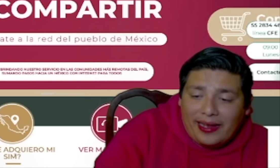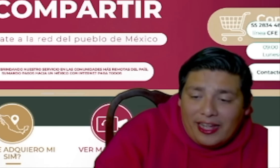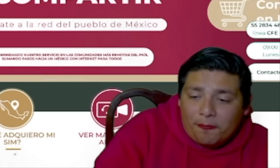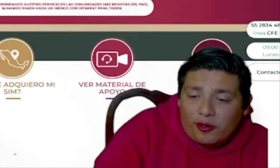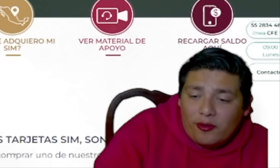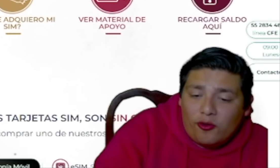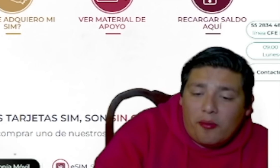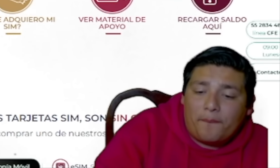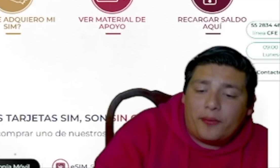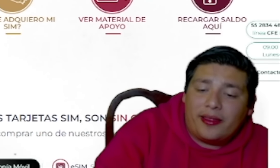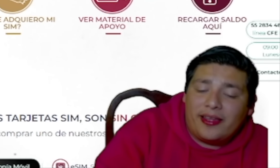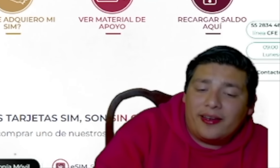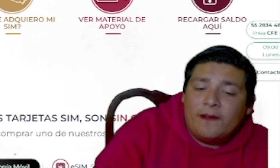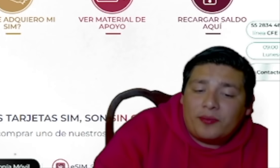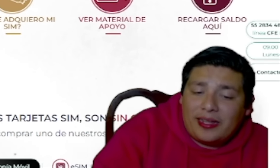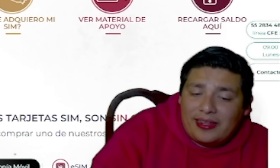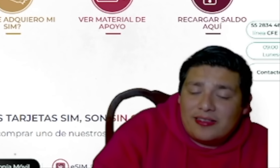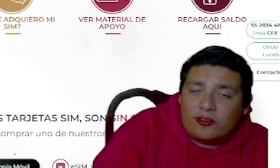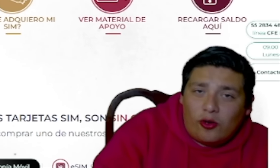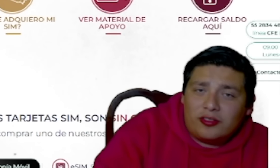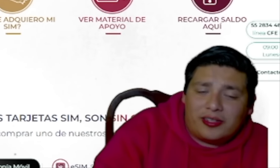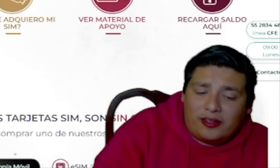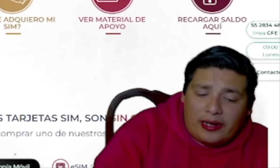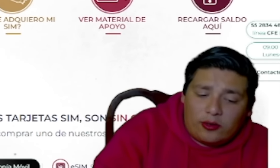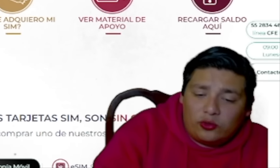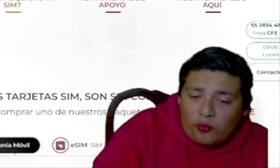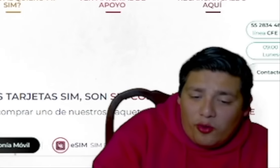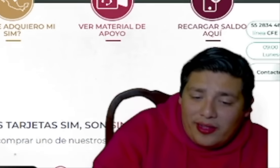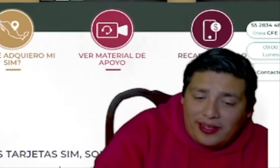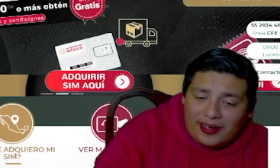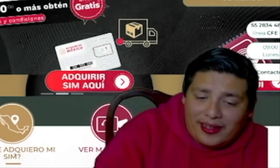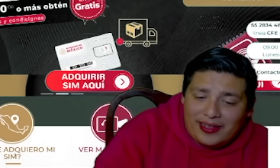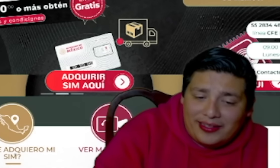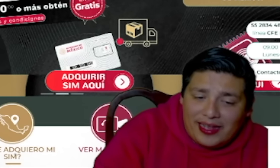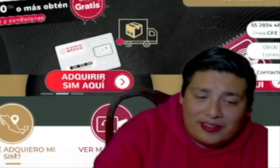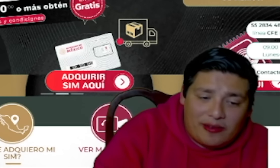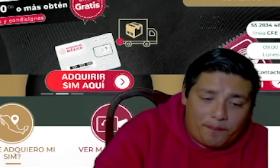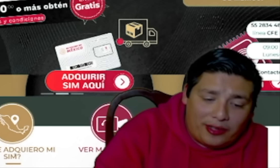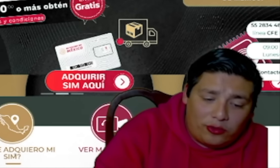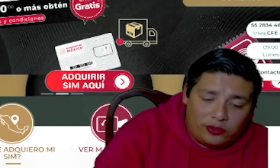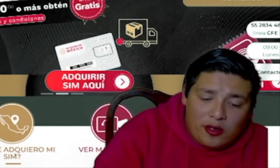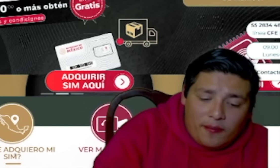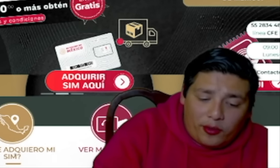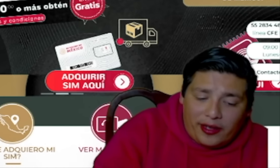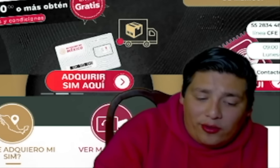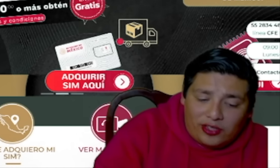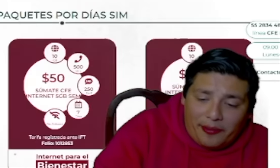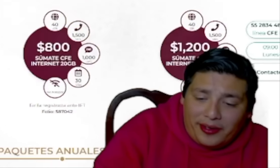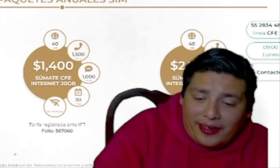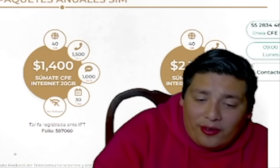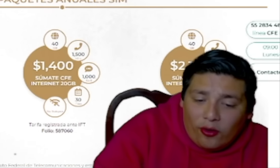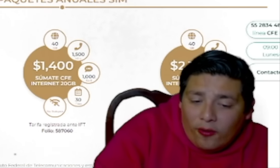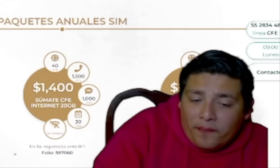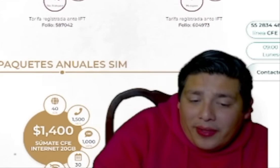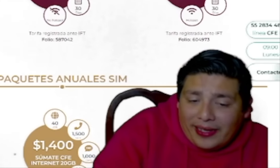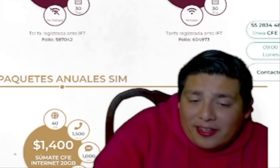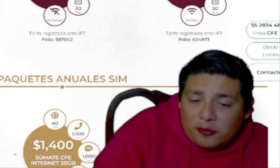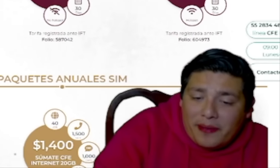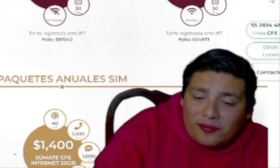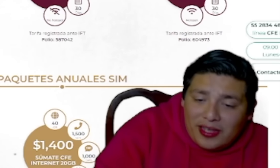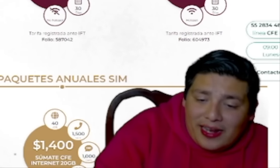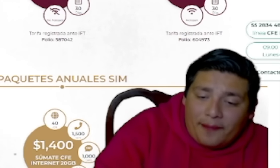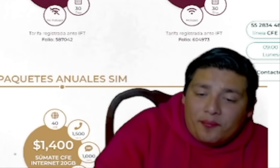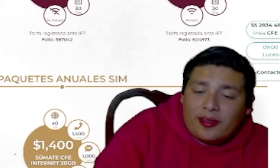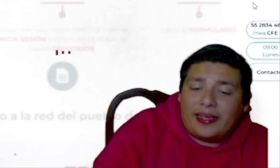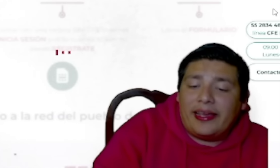empresas para engañar, porque uno va a pedir que te desglosen el consumo de internet y se hacen patos, porque ellos saben que no, que